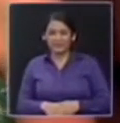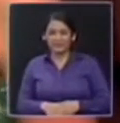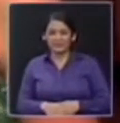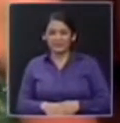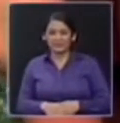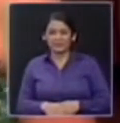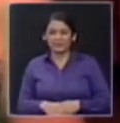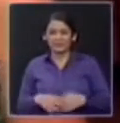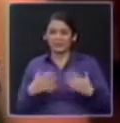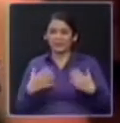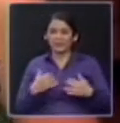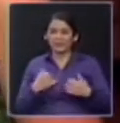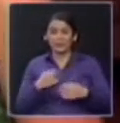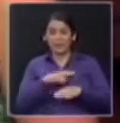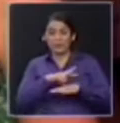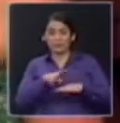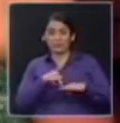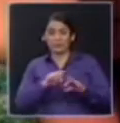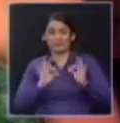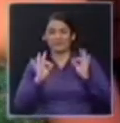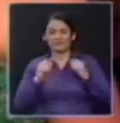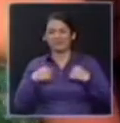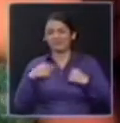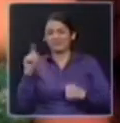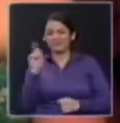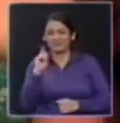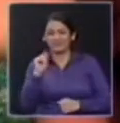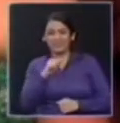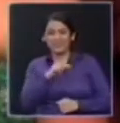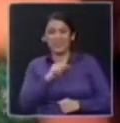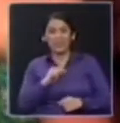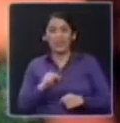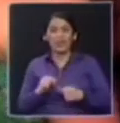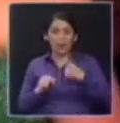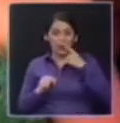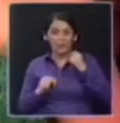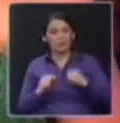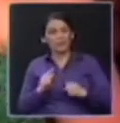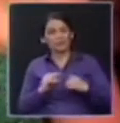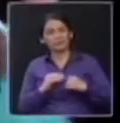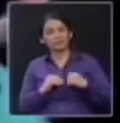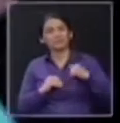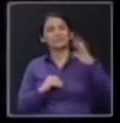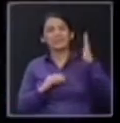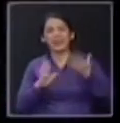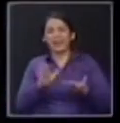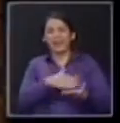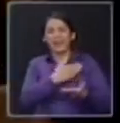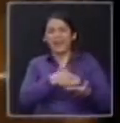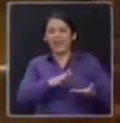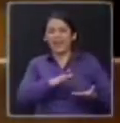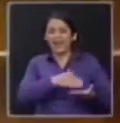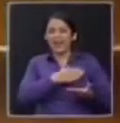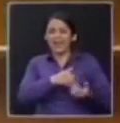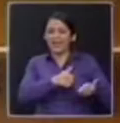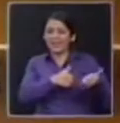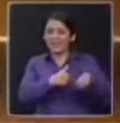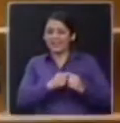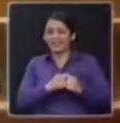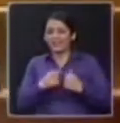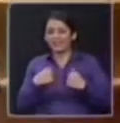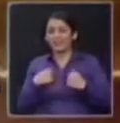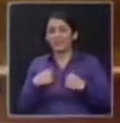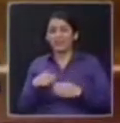junto a Martín, que canta espectacular, obviamente fue un desafío muy grande. A mí en lo personal, así como la gente tiene pánico de subirse a un avión, yo tengo pánico de